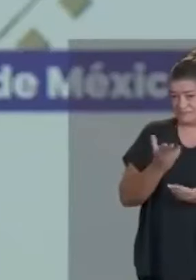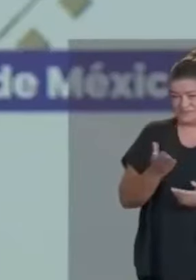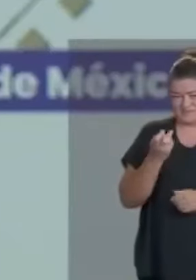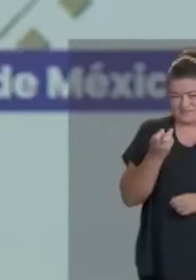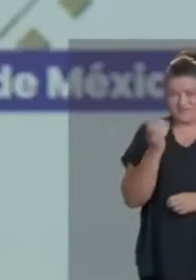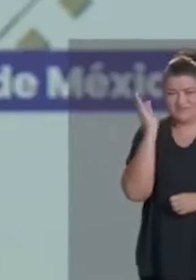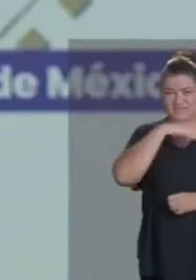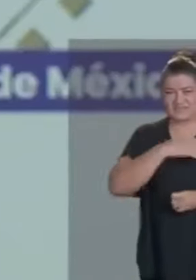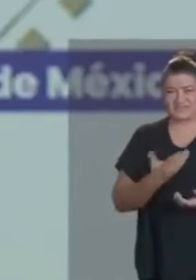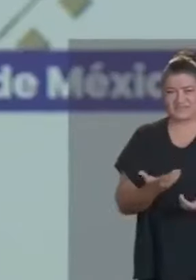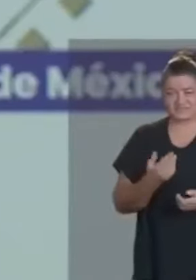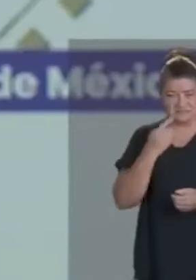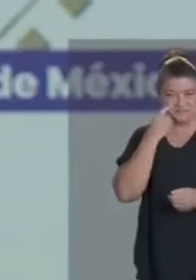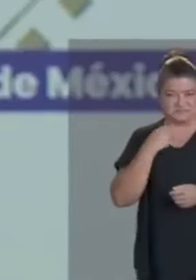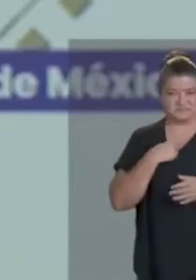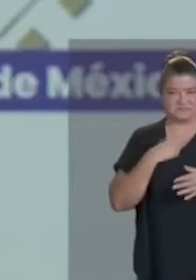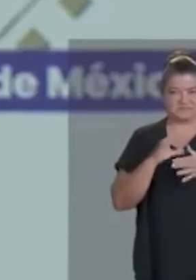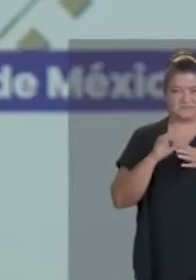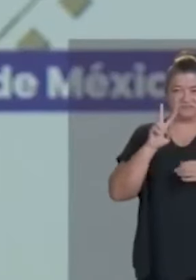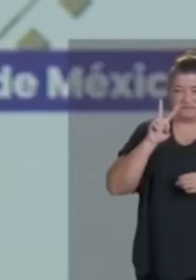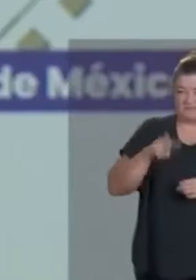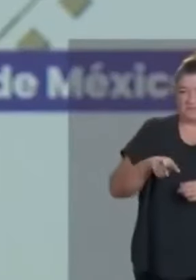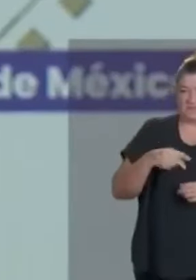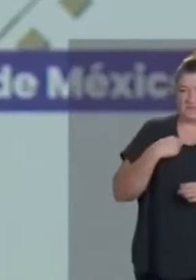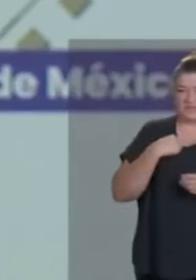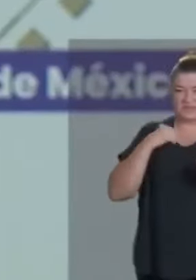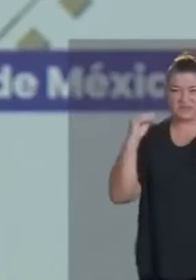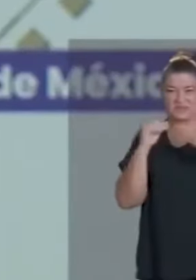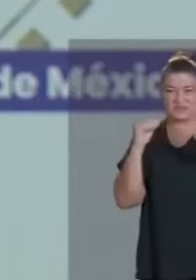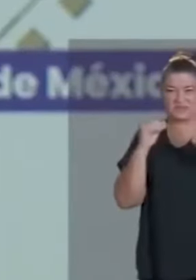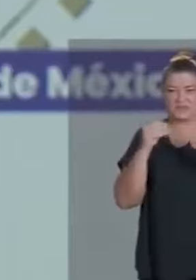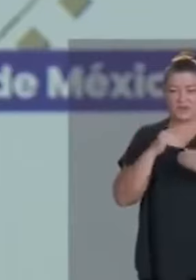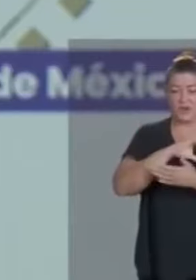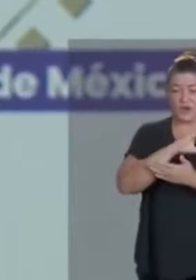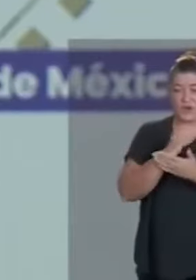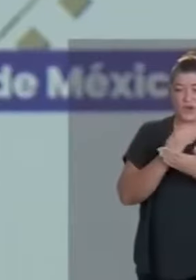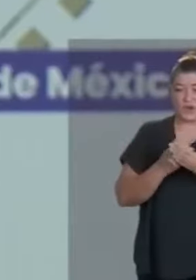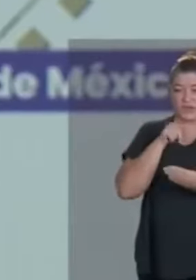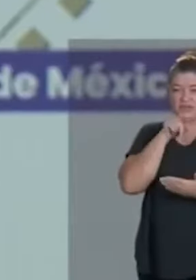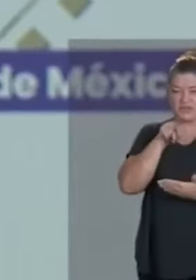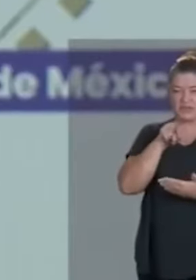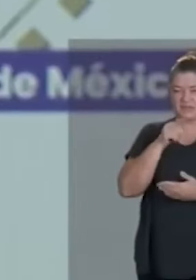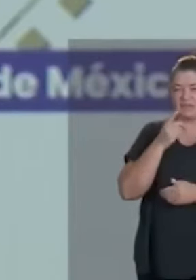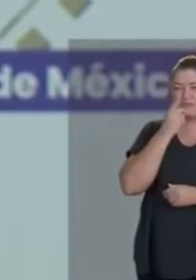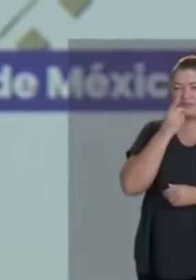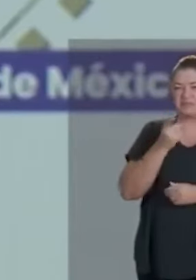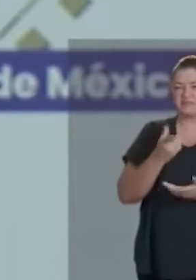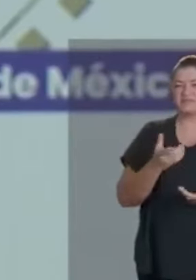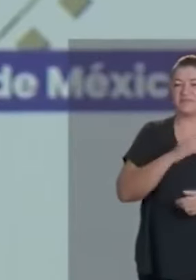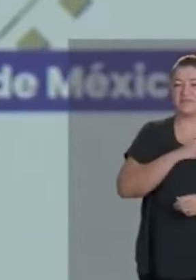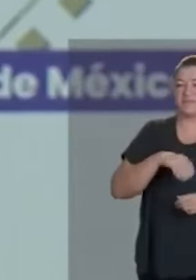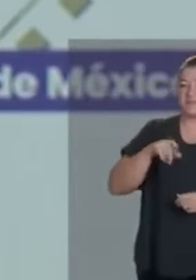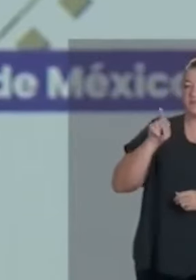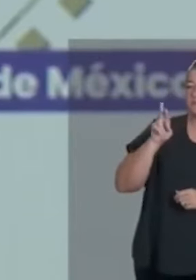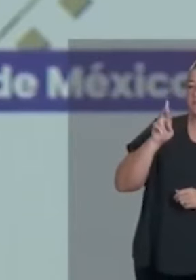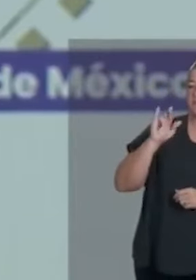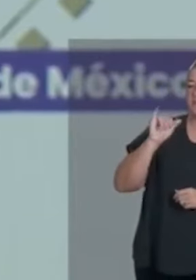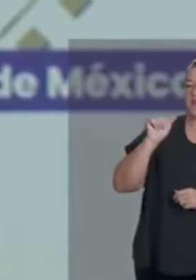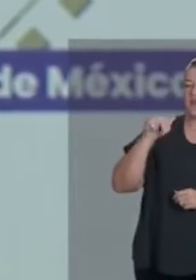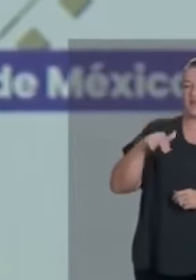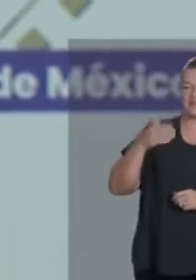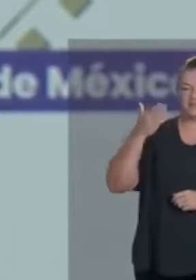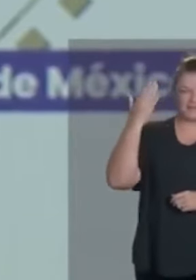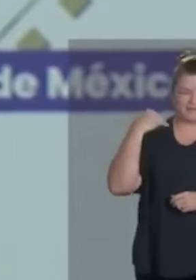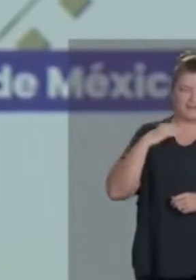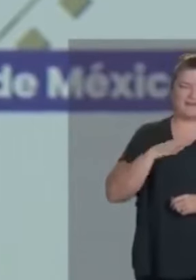que en el debate anterior hablamos de los contratos de la candidata del PRIAN? Ella tuvo contratos que son ilegales